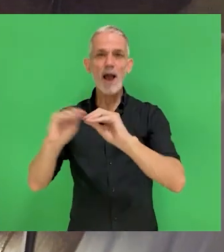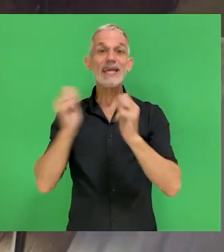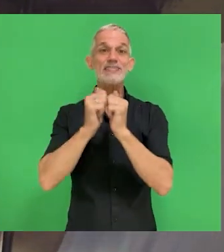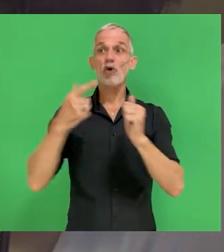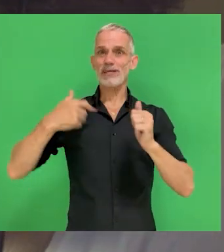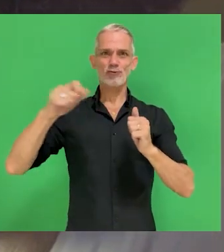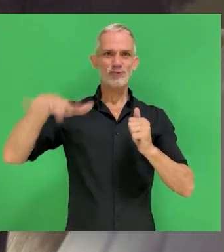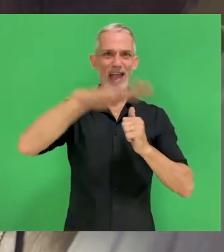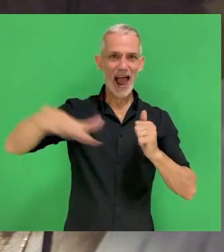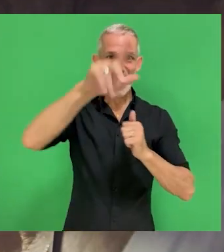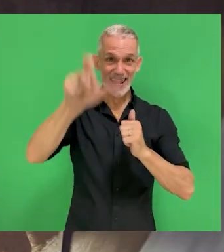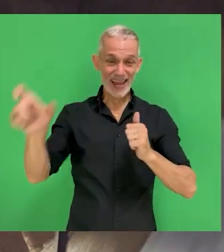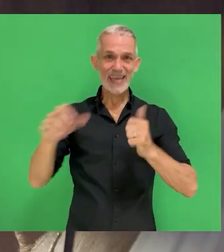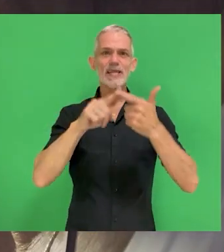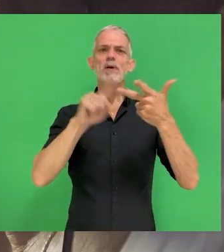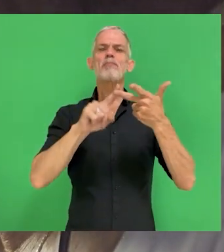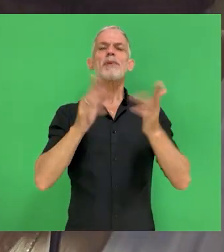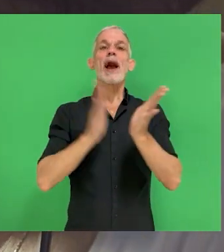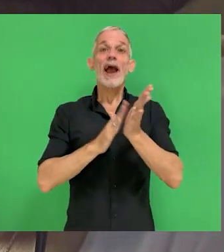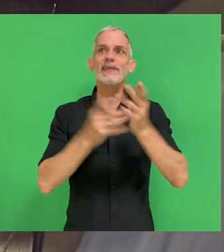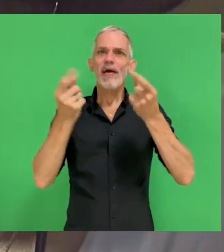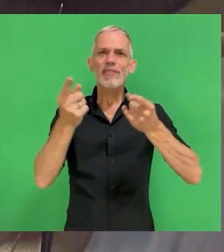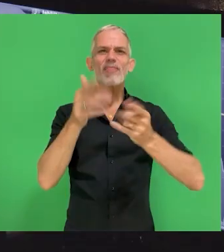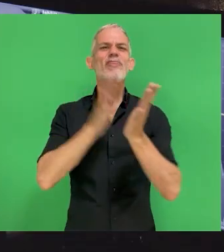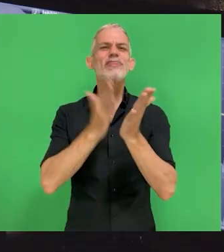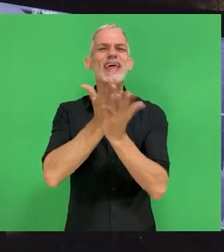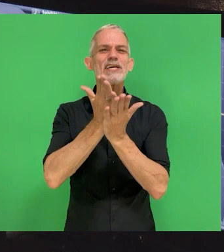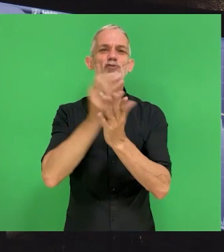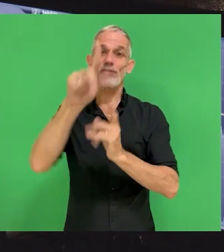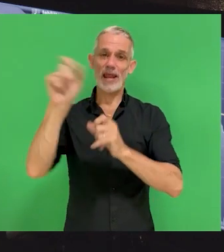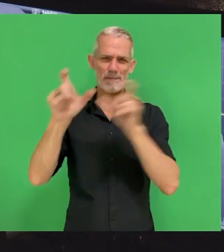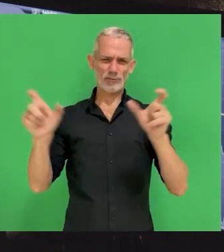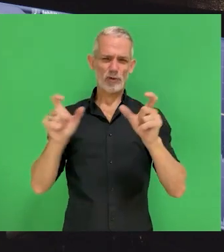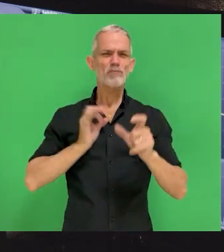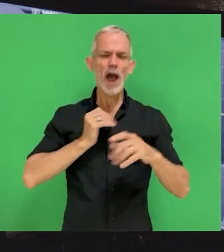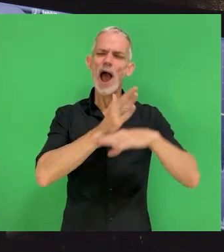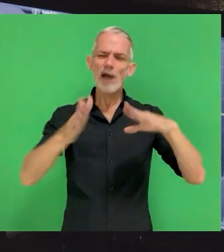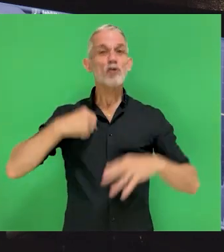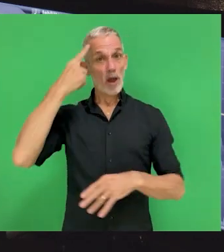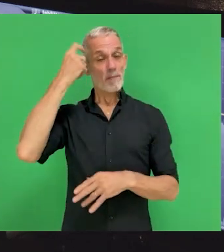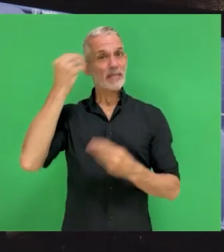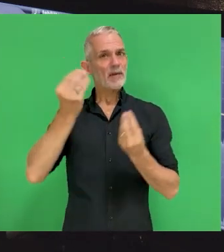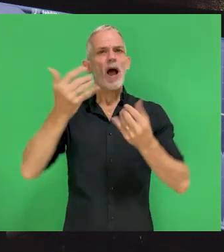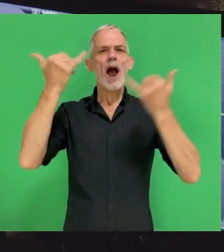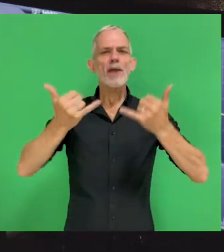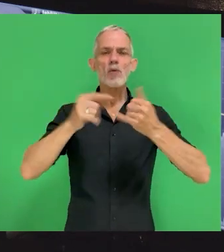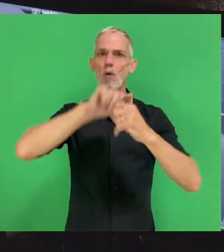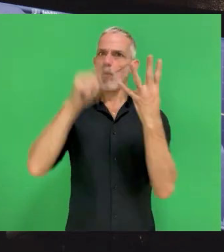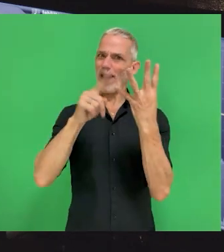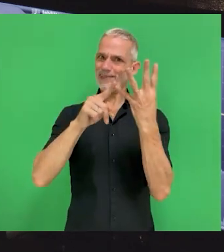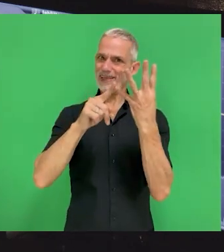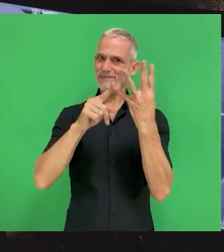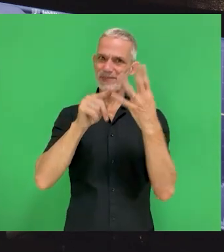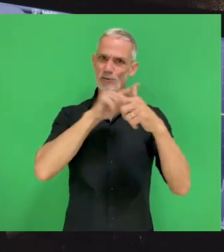historia social y como garantía de derechos de las personas. Con los años he aprendido también que existe una cuarta